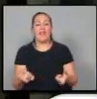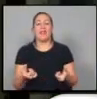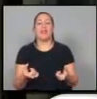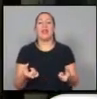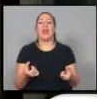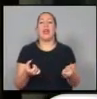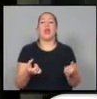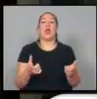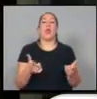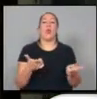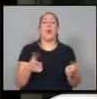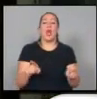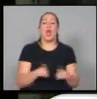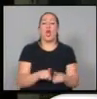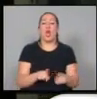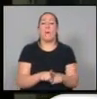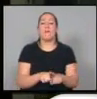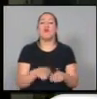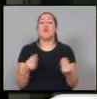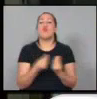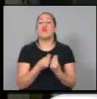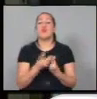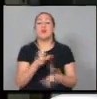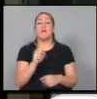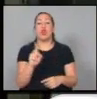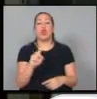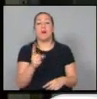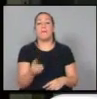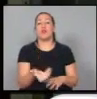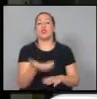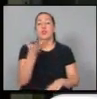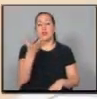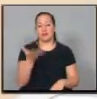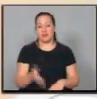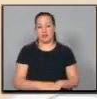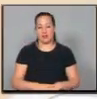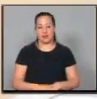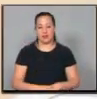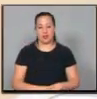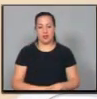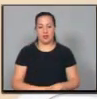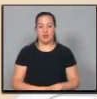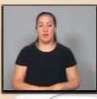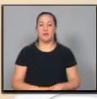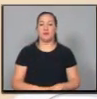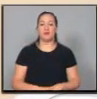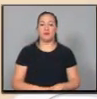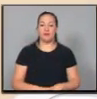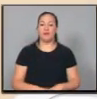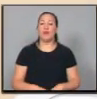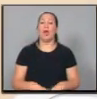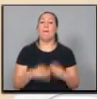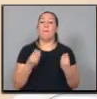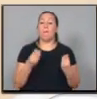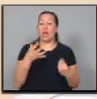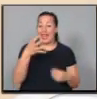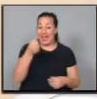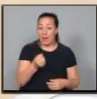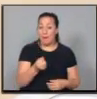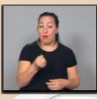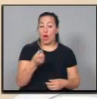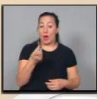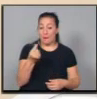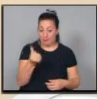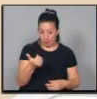de limones y bueno, el precio sube. Esto es oferta y demanda. Bueno, la razón por qué los limones están costando